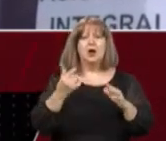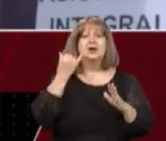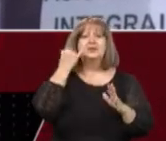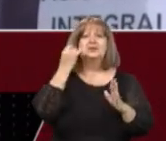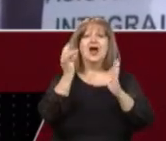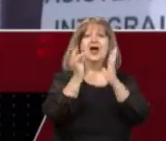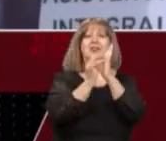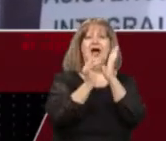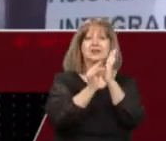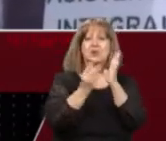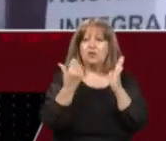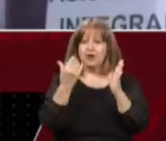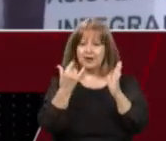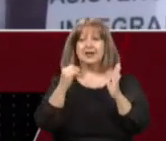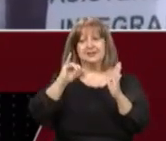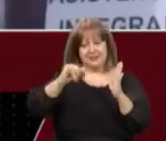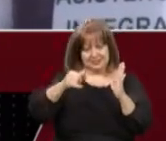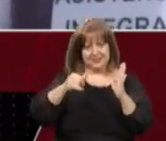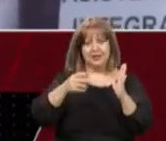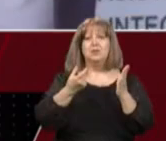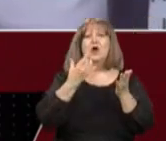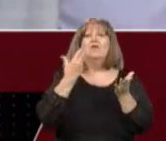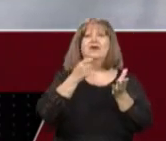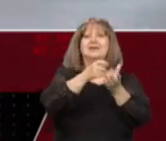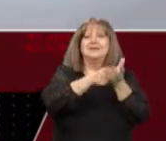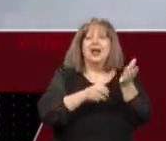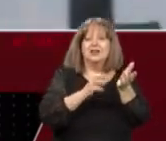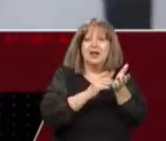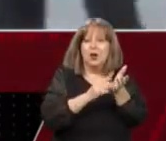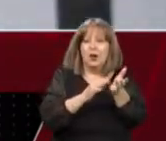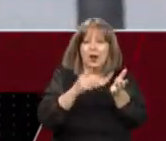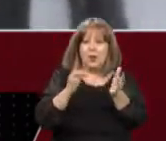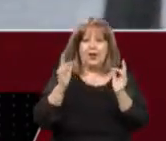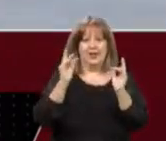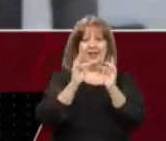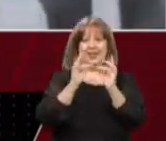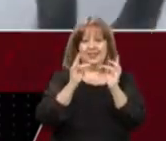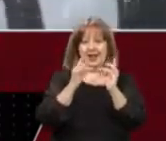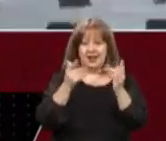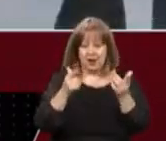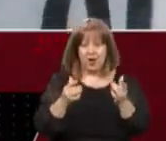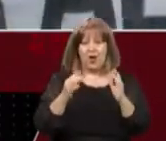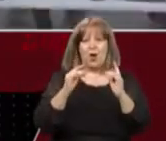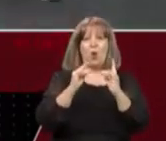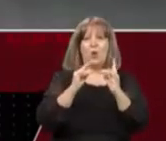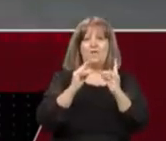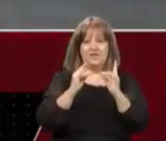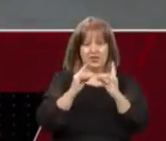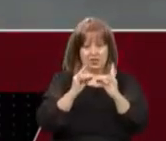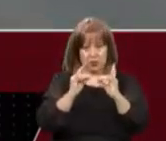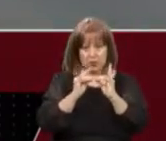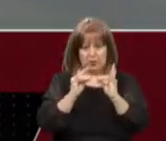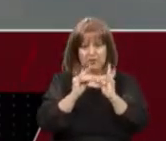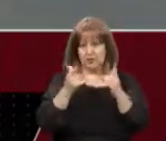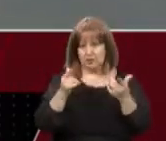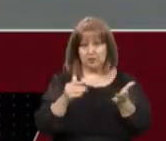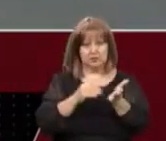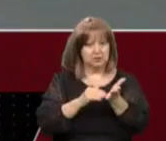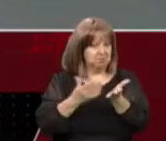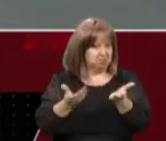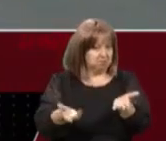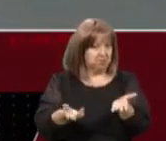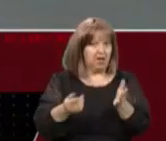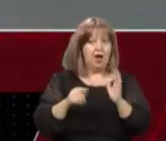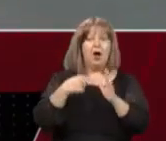no tenían un celular en condiciones para hacer el trámite en la aplicación. E inclusive hay algunos que validaron datos e igual cobraron la mitad en